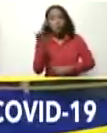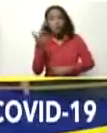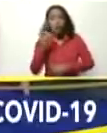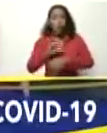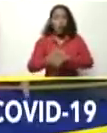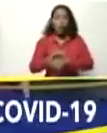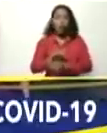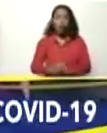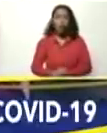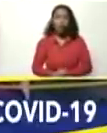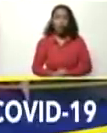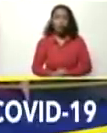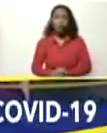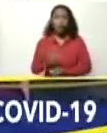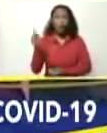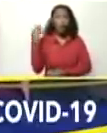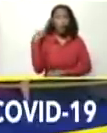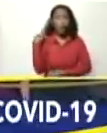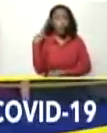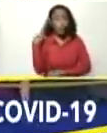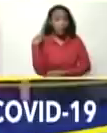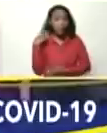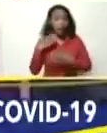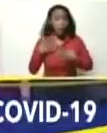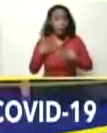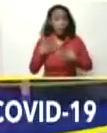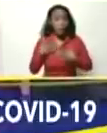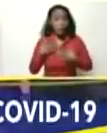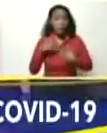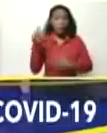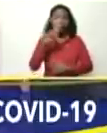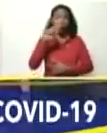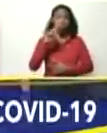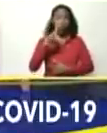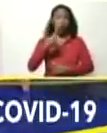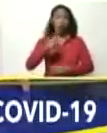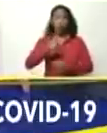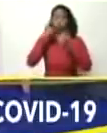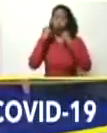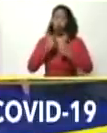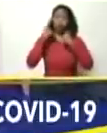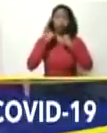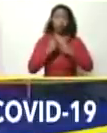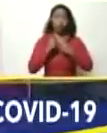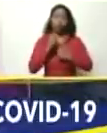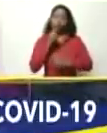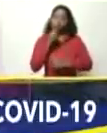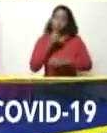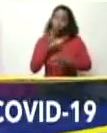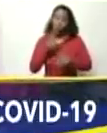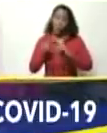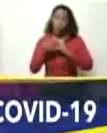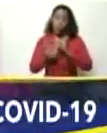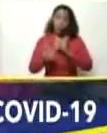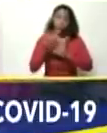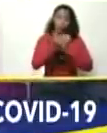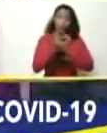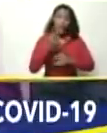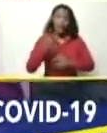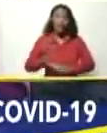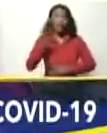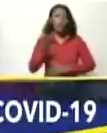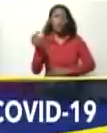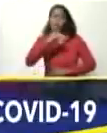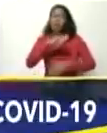médicos. Es lo que me dicen, que tampoco la cosa es tan estricta. Bueno, pero más allá de eso, ¿qué es más